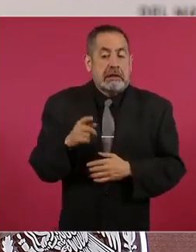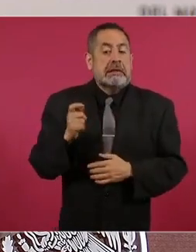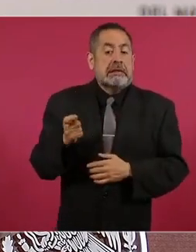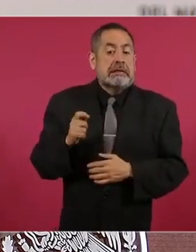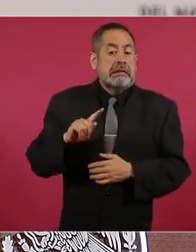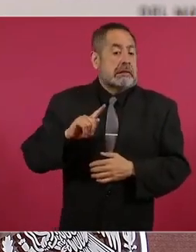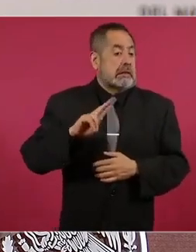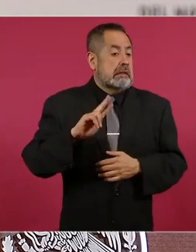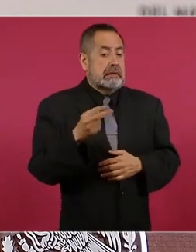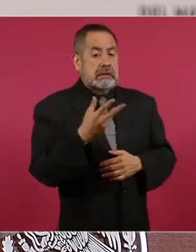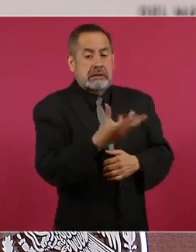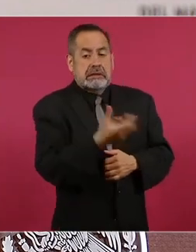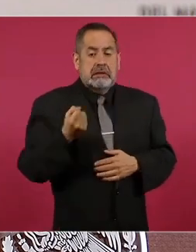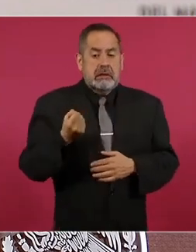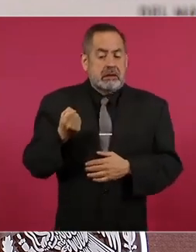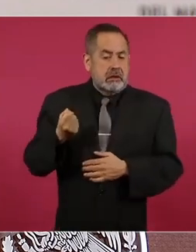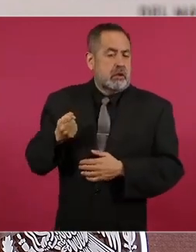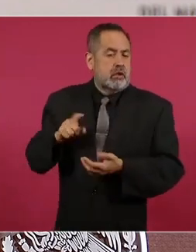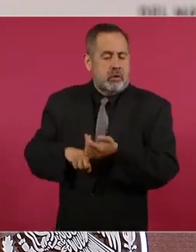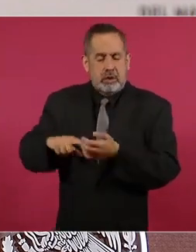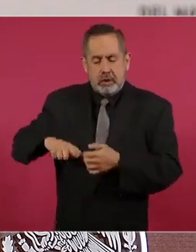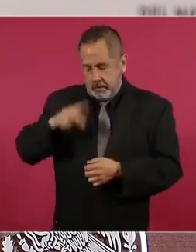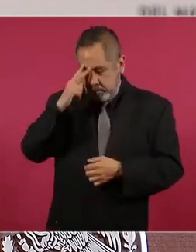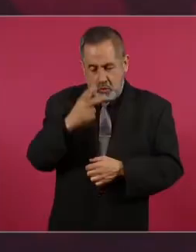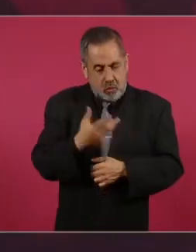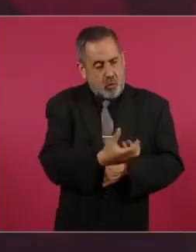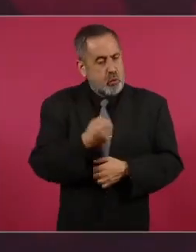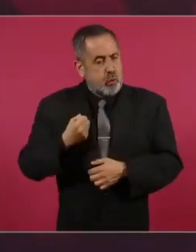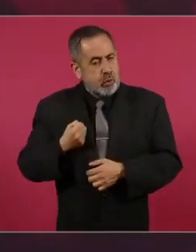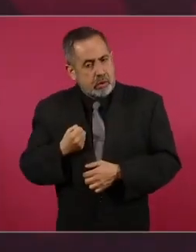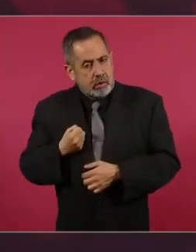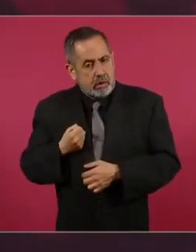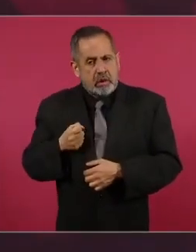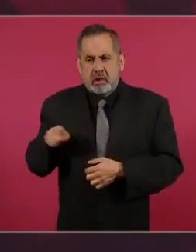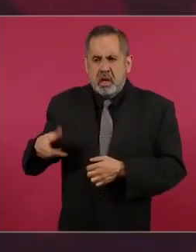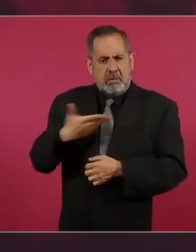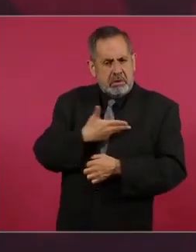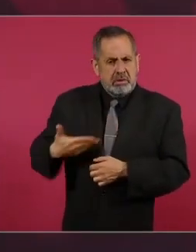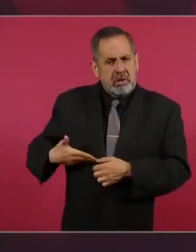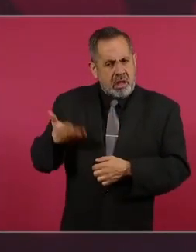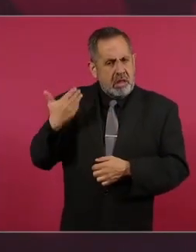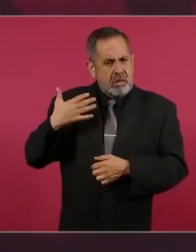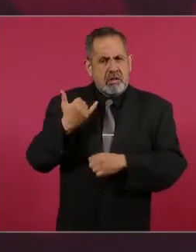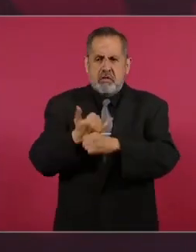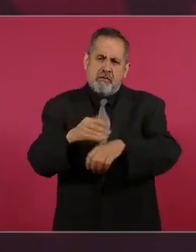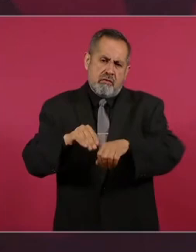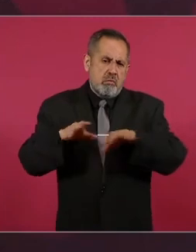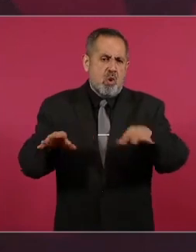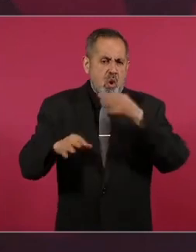recuperó el Estado Nacional Mexicano. El presidente lo informó aquí.